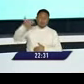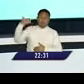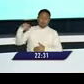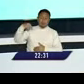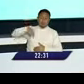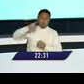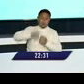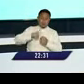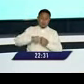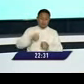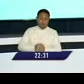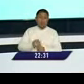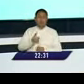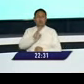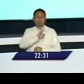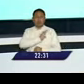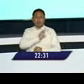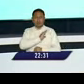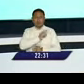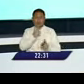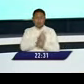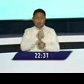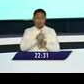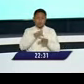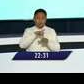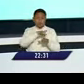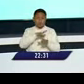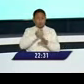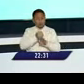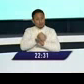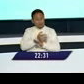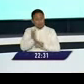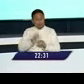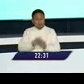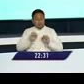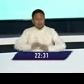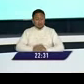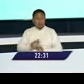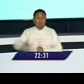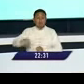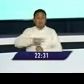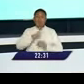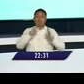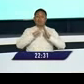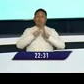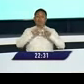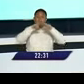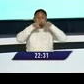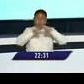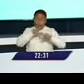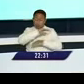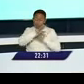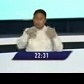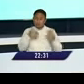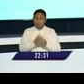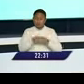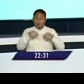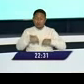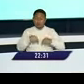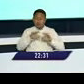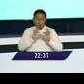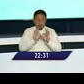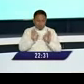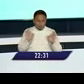en Quito, expertos en prevención de riesgos recomiendan revisar las estructuras de viviendas y limpiar quebradas